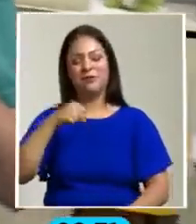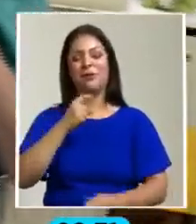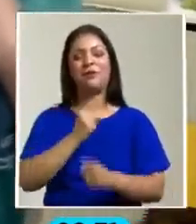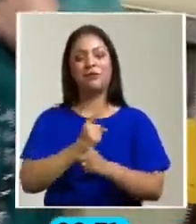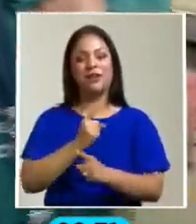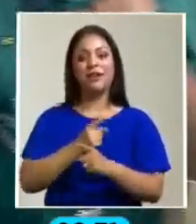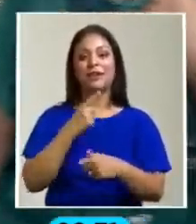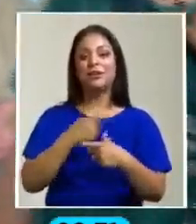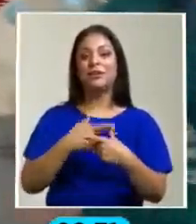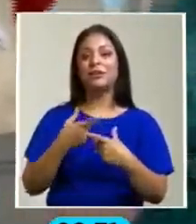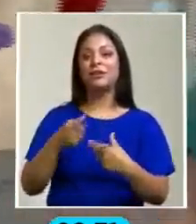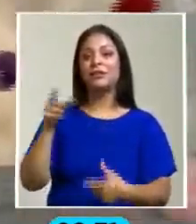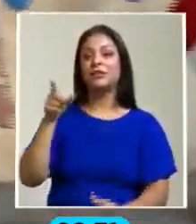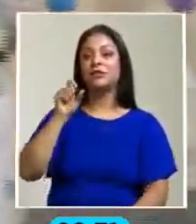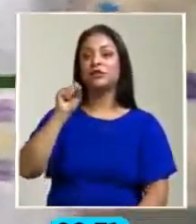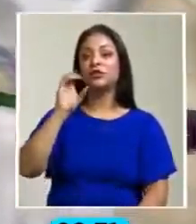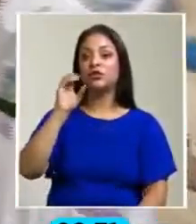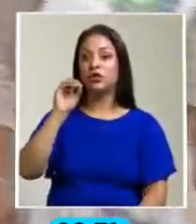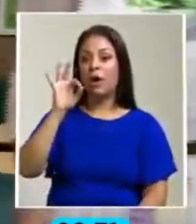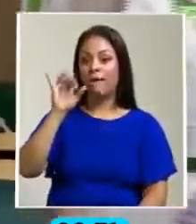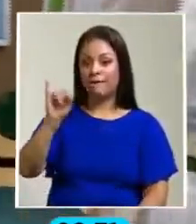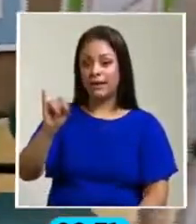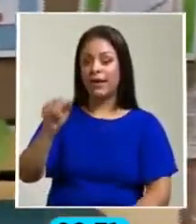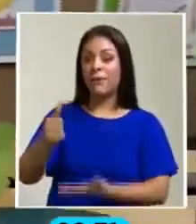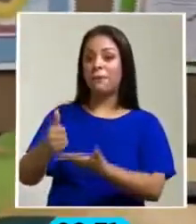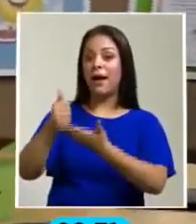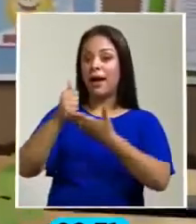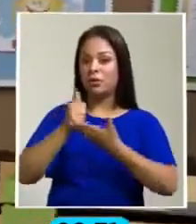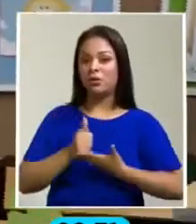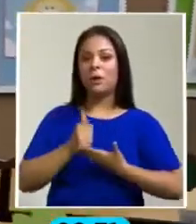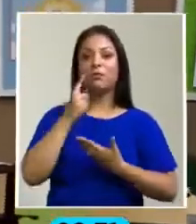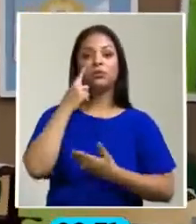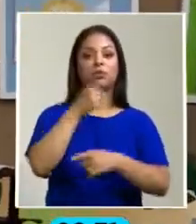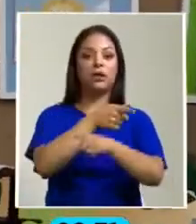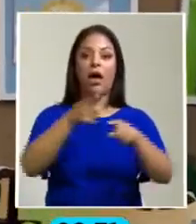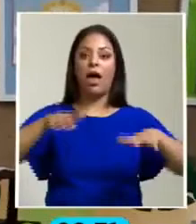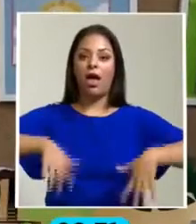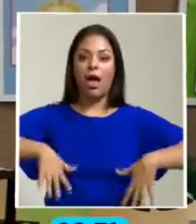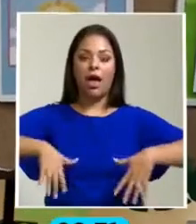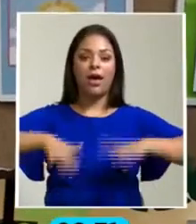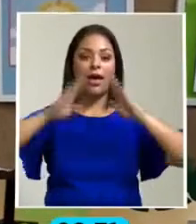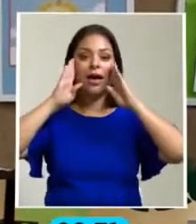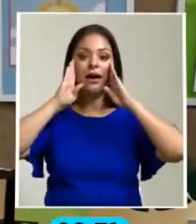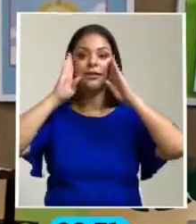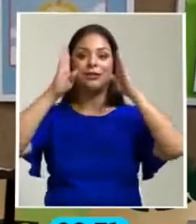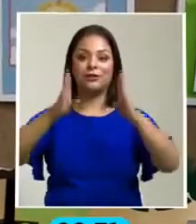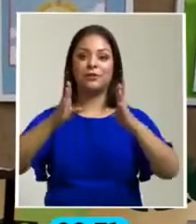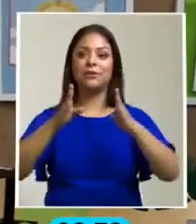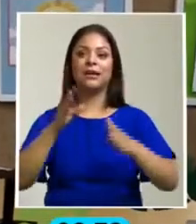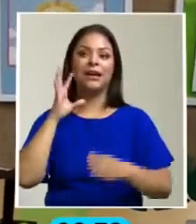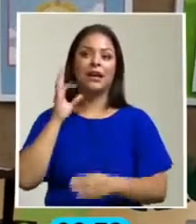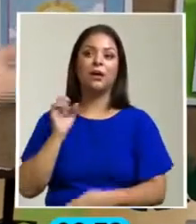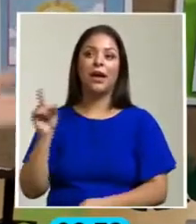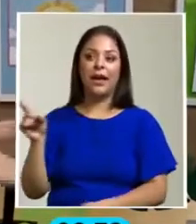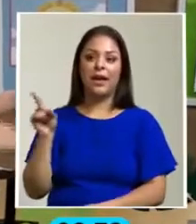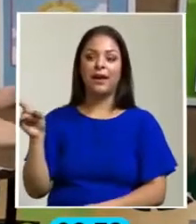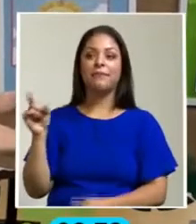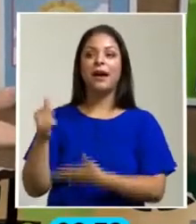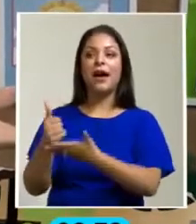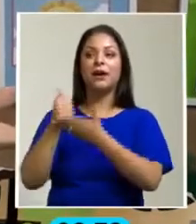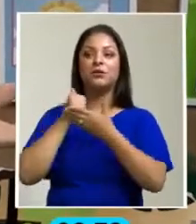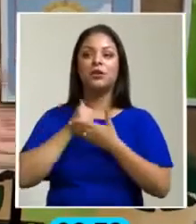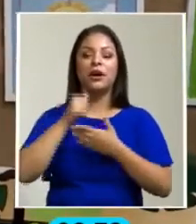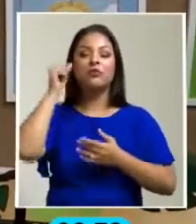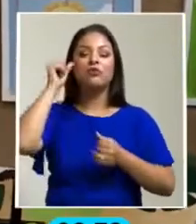niñas, nos va a ayudar por si no pudimos poner mucha atención al cuento. Entonces yo creo que Sofi nos va a ayudar a recordar lo que pasó en este